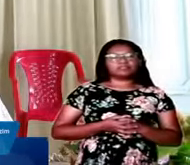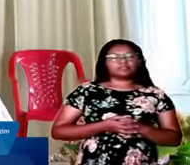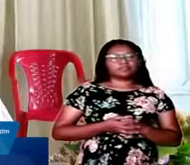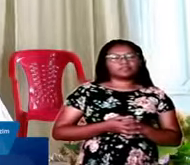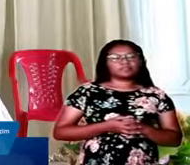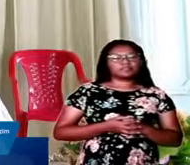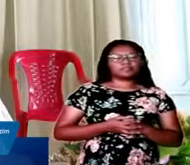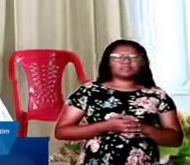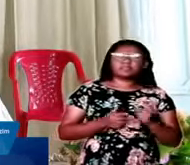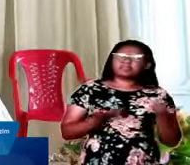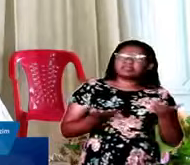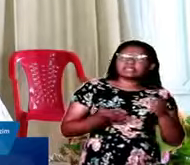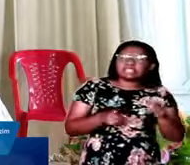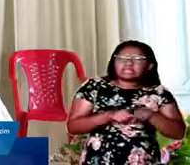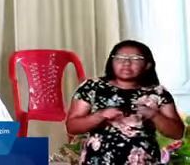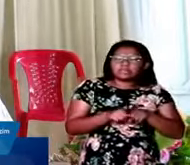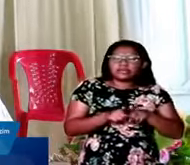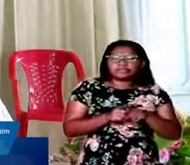Entonces, hermanos,